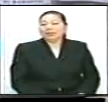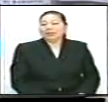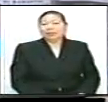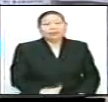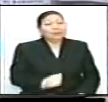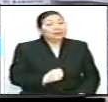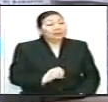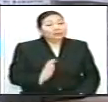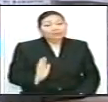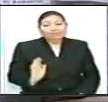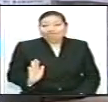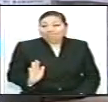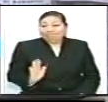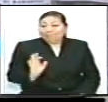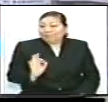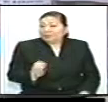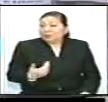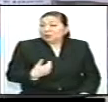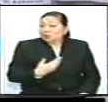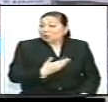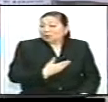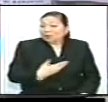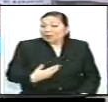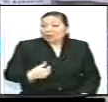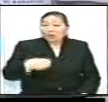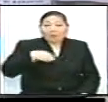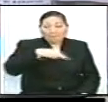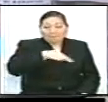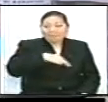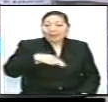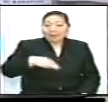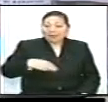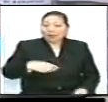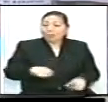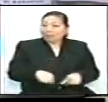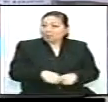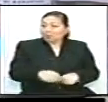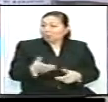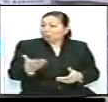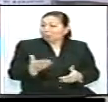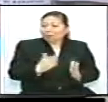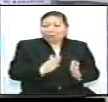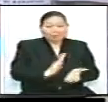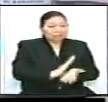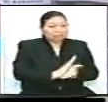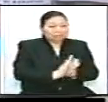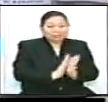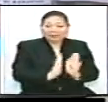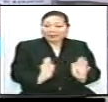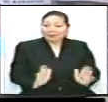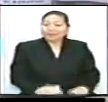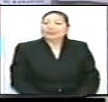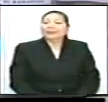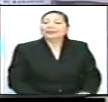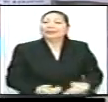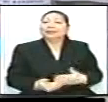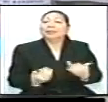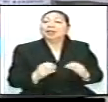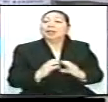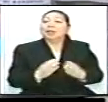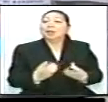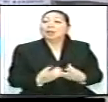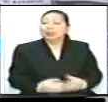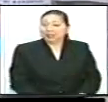yo particularmente, si yo hubiera sido presidente o fuera ministro, quisiera tener un parlamento que no me observe nada. Y eso es lo que pasa con este